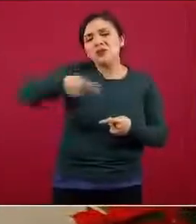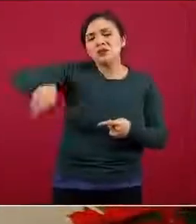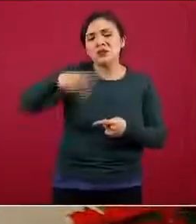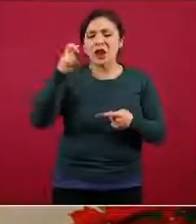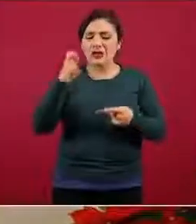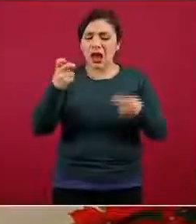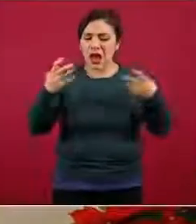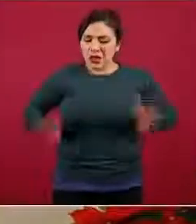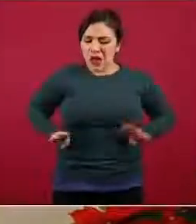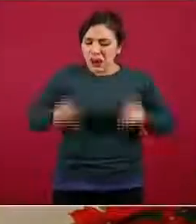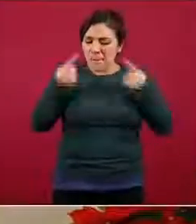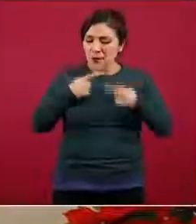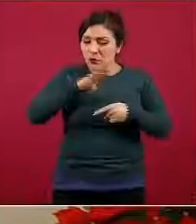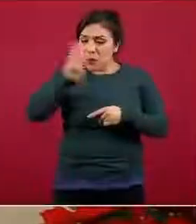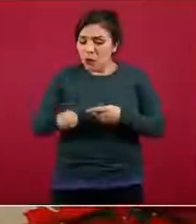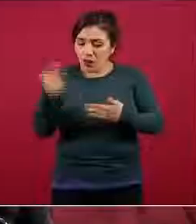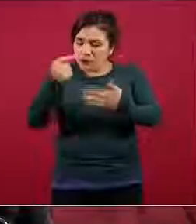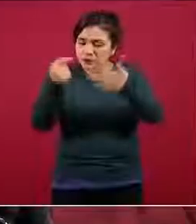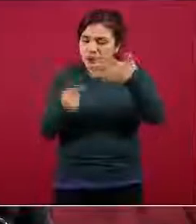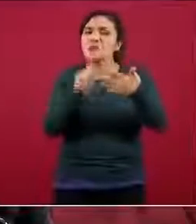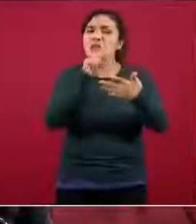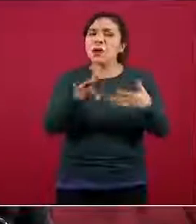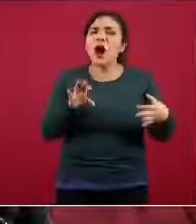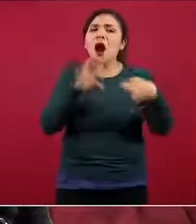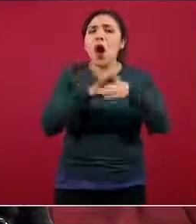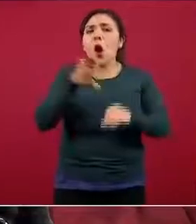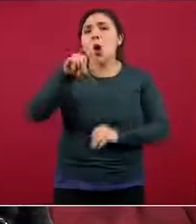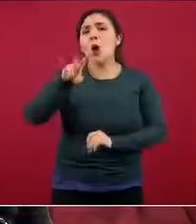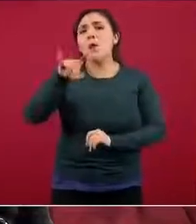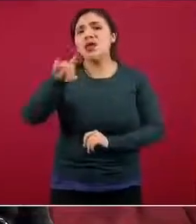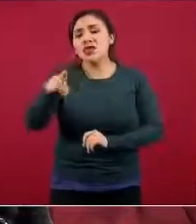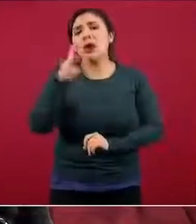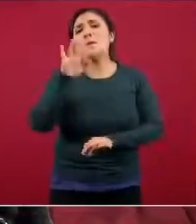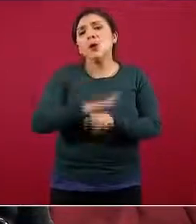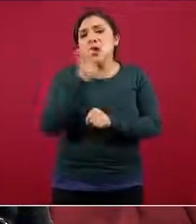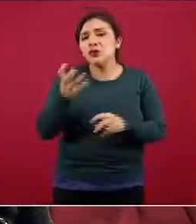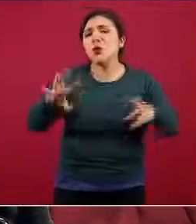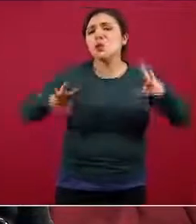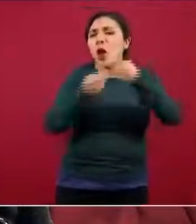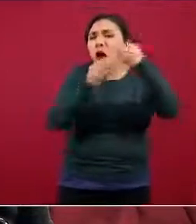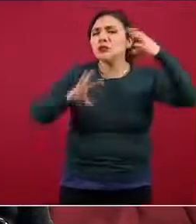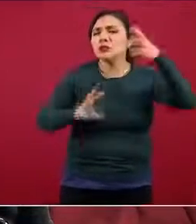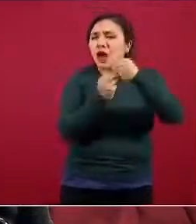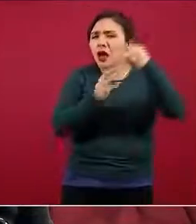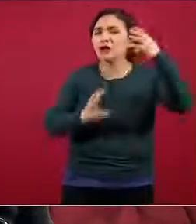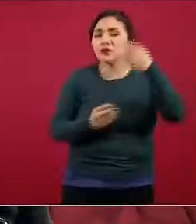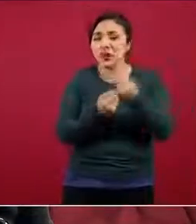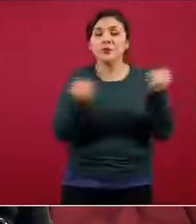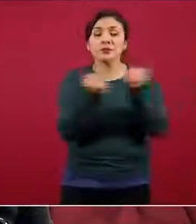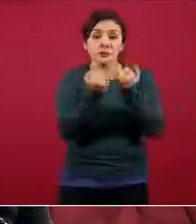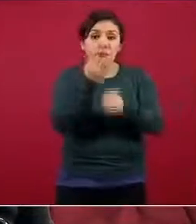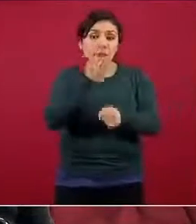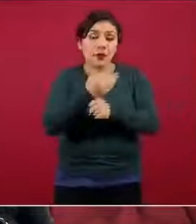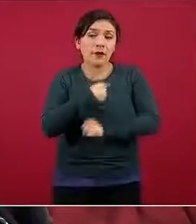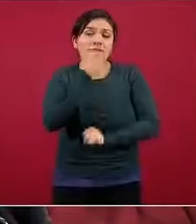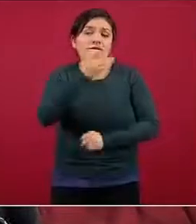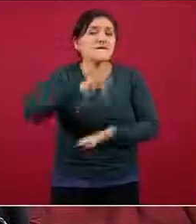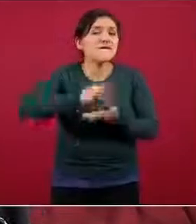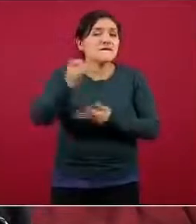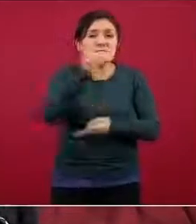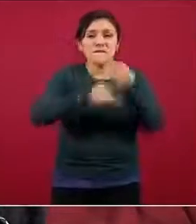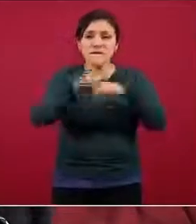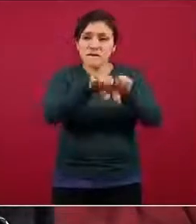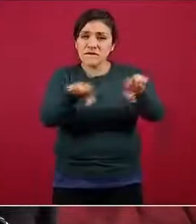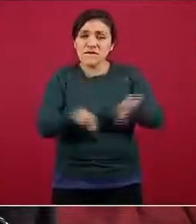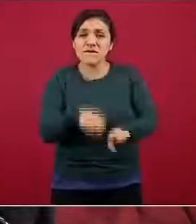cuadro clínico es compatible con COVID y por eso se están sumando. Y de una vez también me gustaría agradecer a todo este